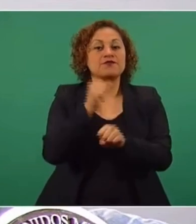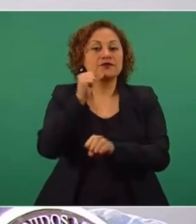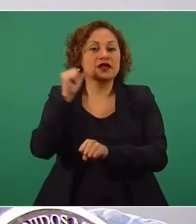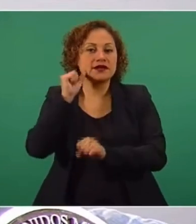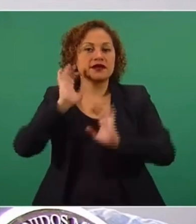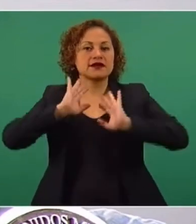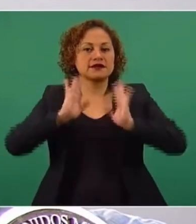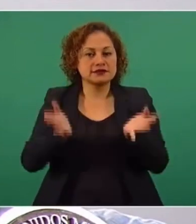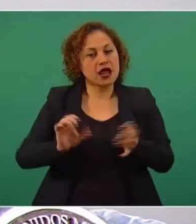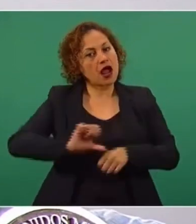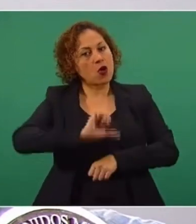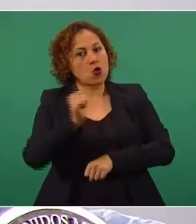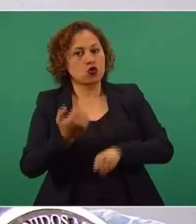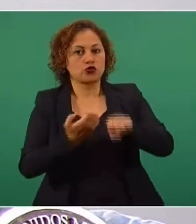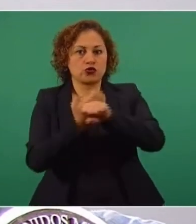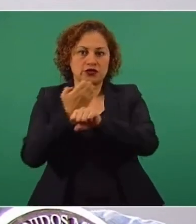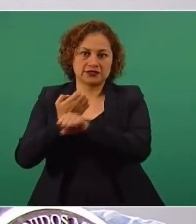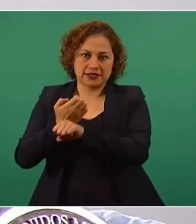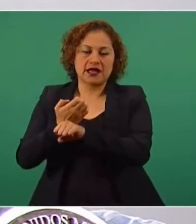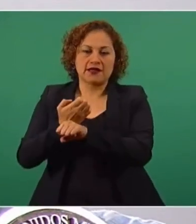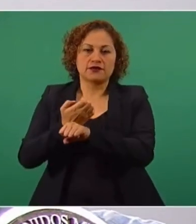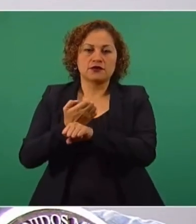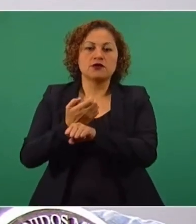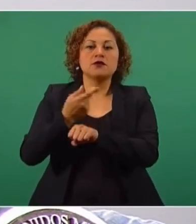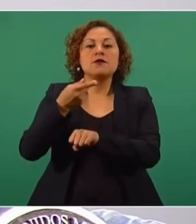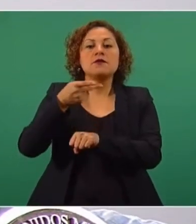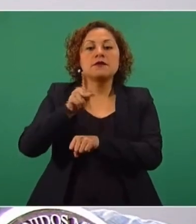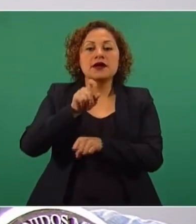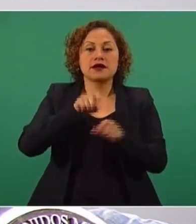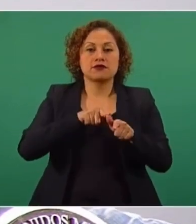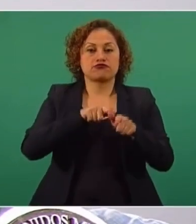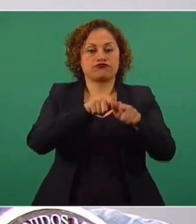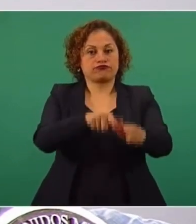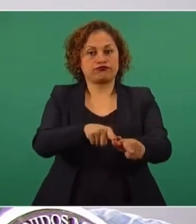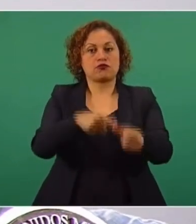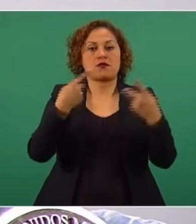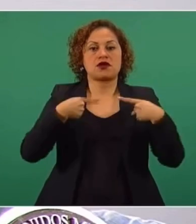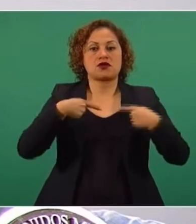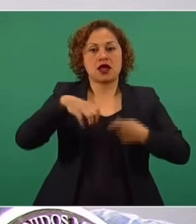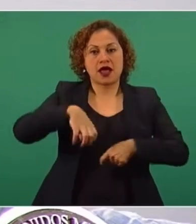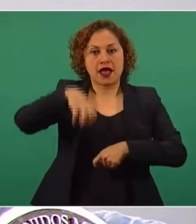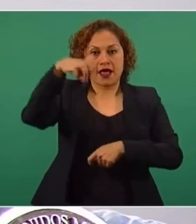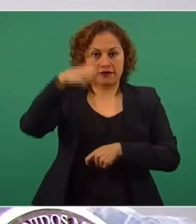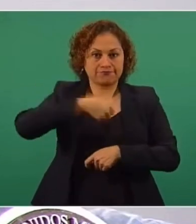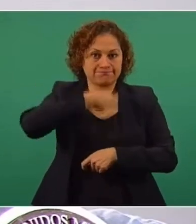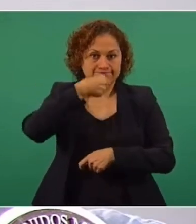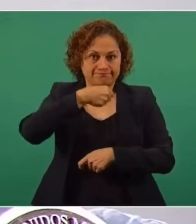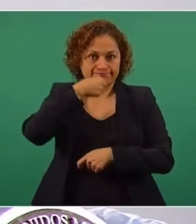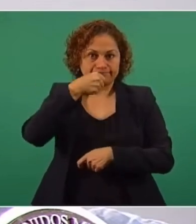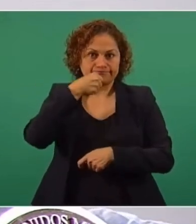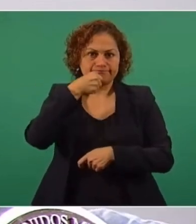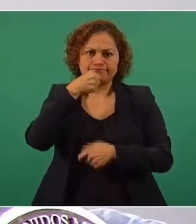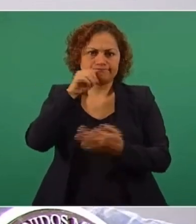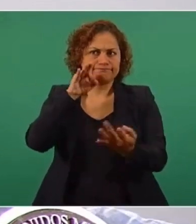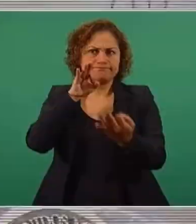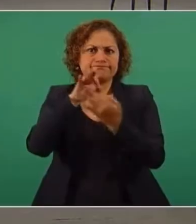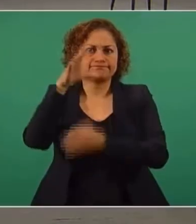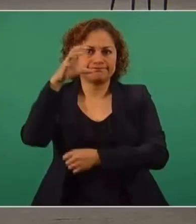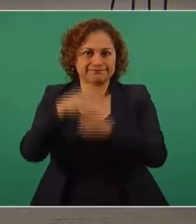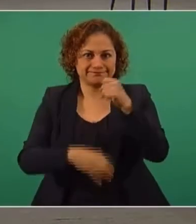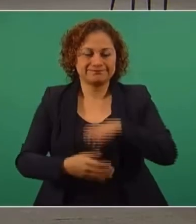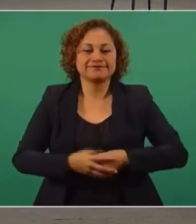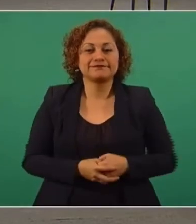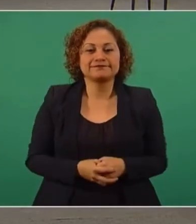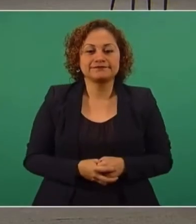y las pocas personas adultas mayores que están pendientes de vacunación, que se cuentan ya en pocos millares. Aquí